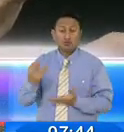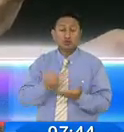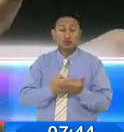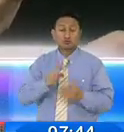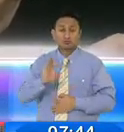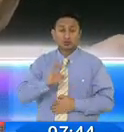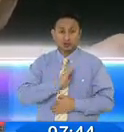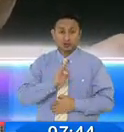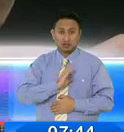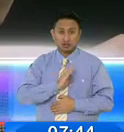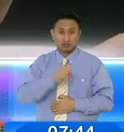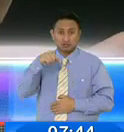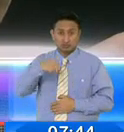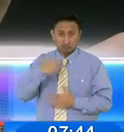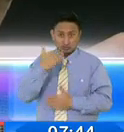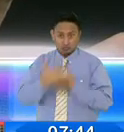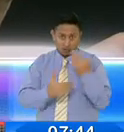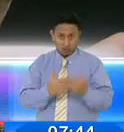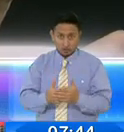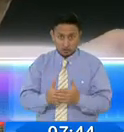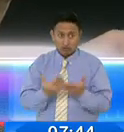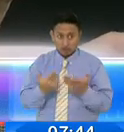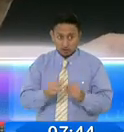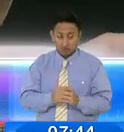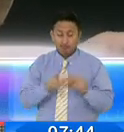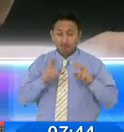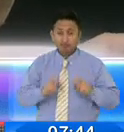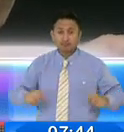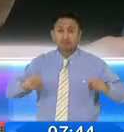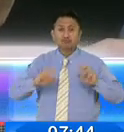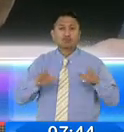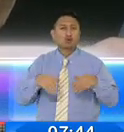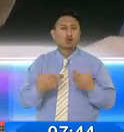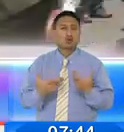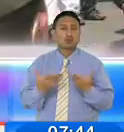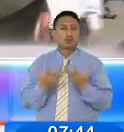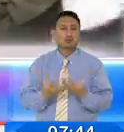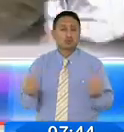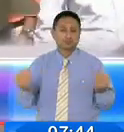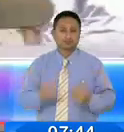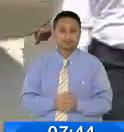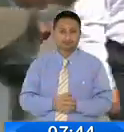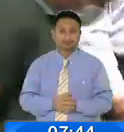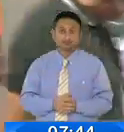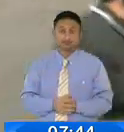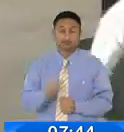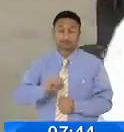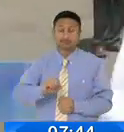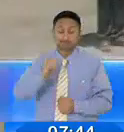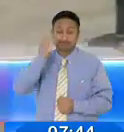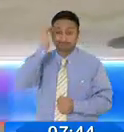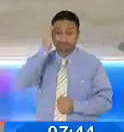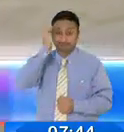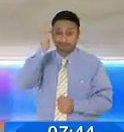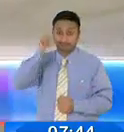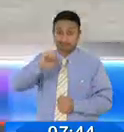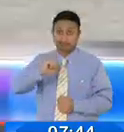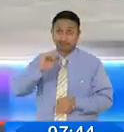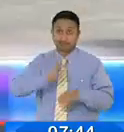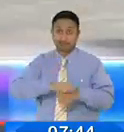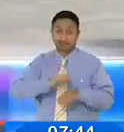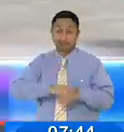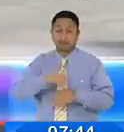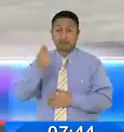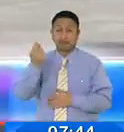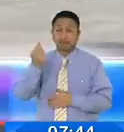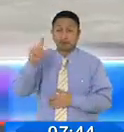de eso podamos sentarnos a buscar las mejores resoluciones. Que se sienten preocupados, afirman, puesto que los recortes